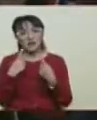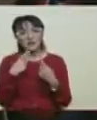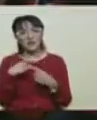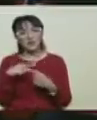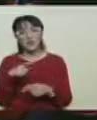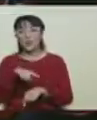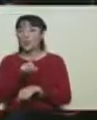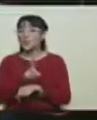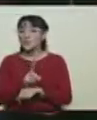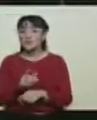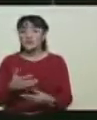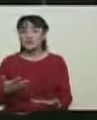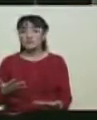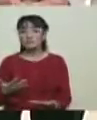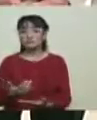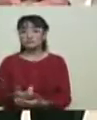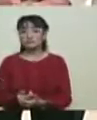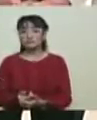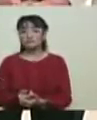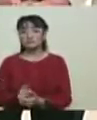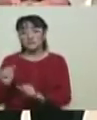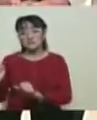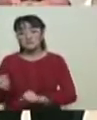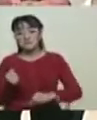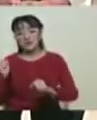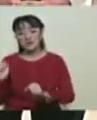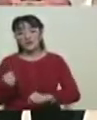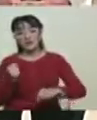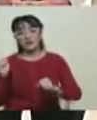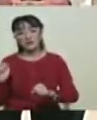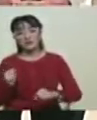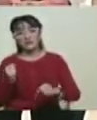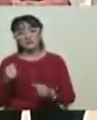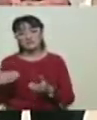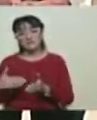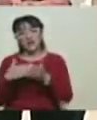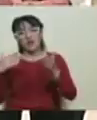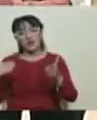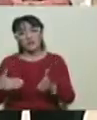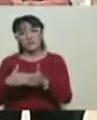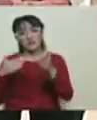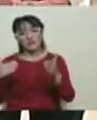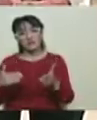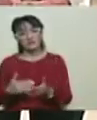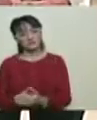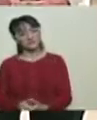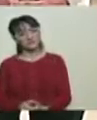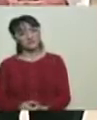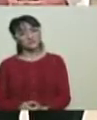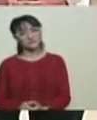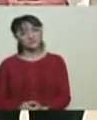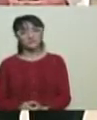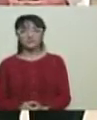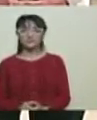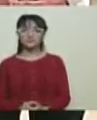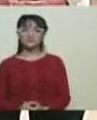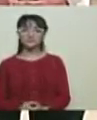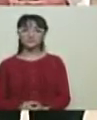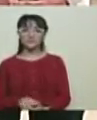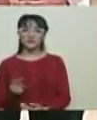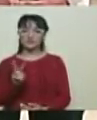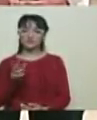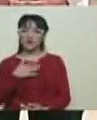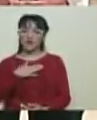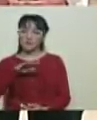capacidad es barrer, barrer, amenazar, amenazar, ¿no? Venezuela tiene su propio